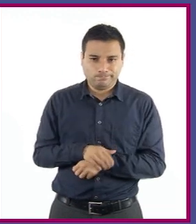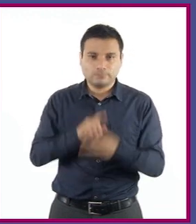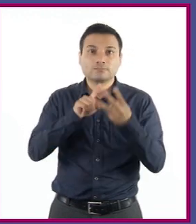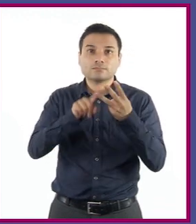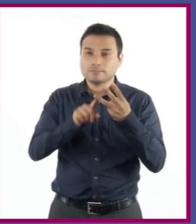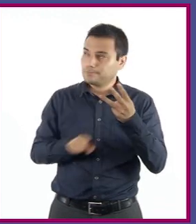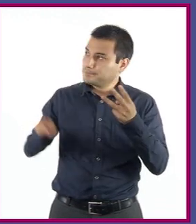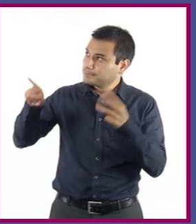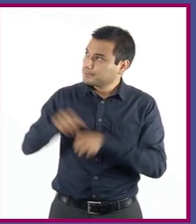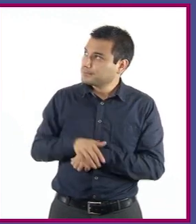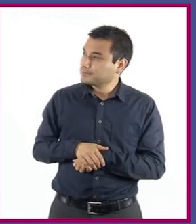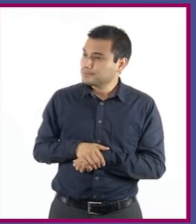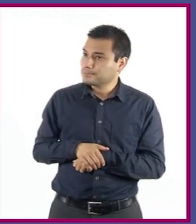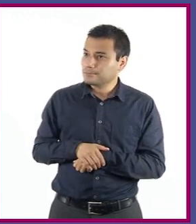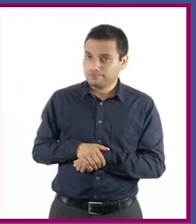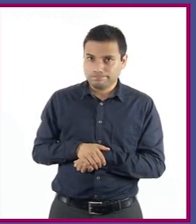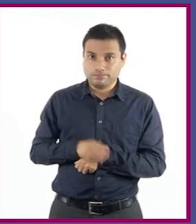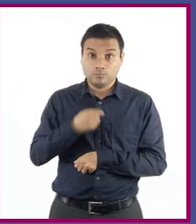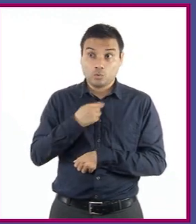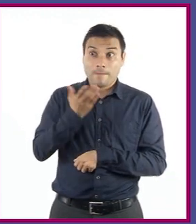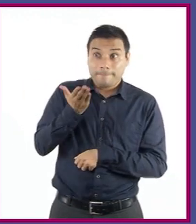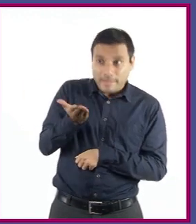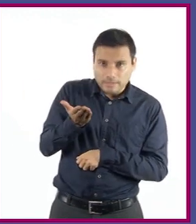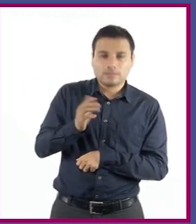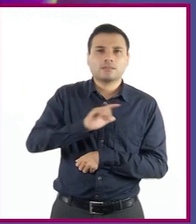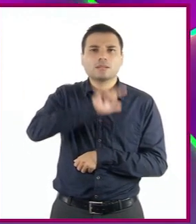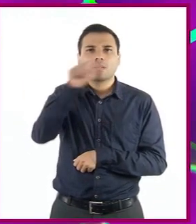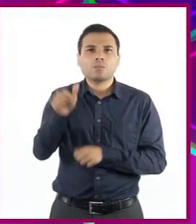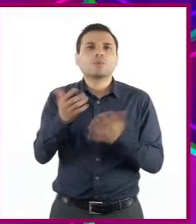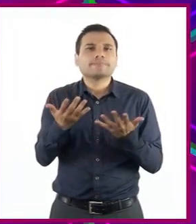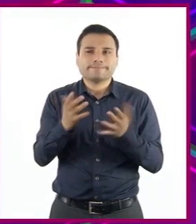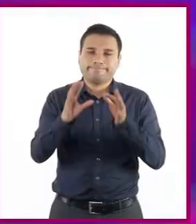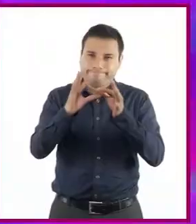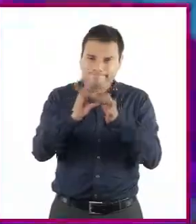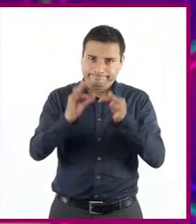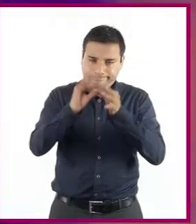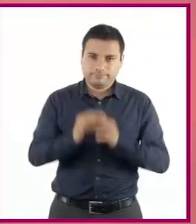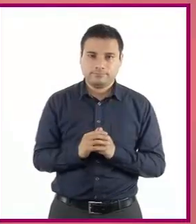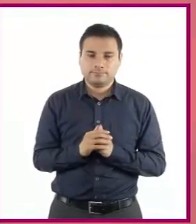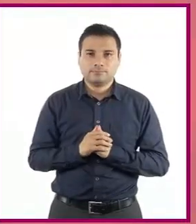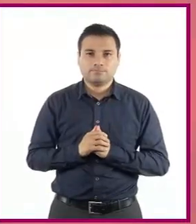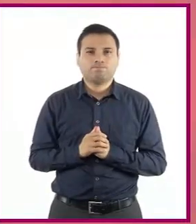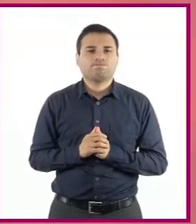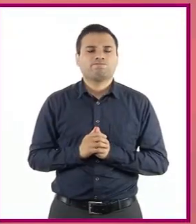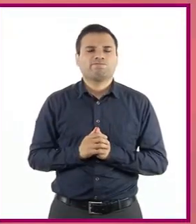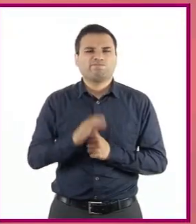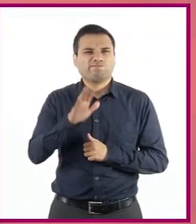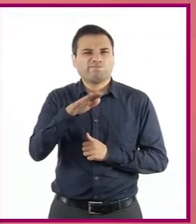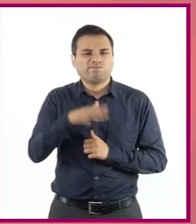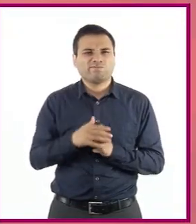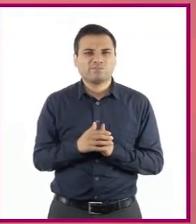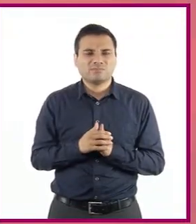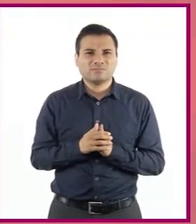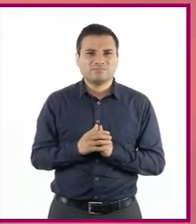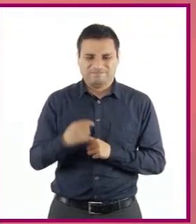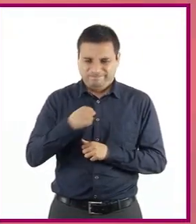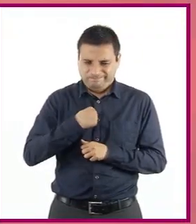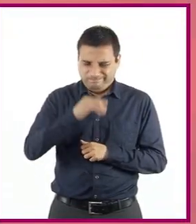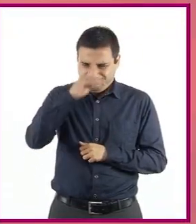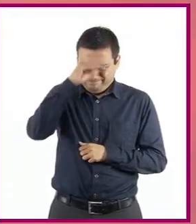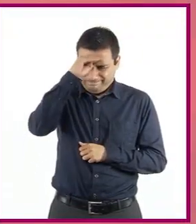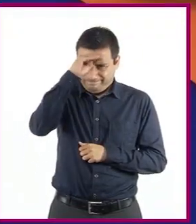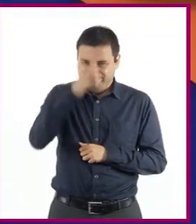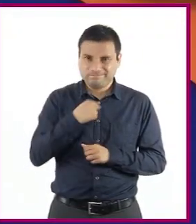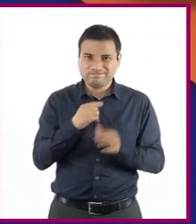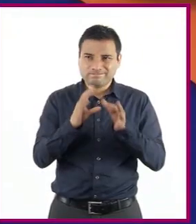ser consecutivos en lo que están solicitando en la carta. Profesora, no sé cómo expresar lo que estoy